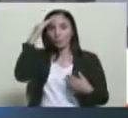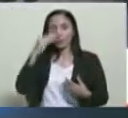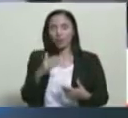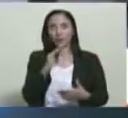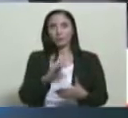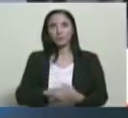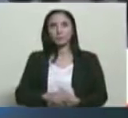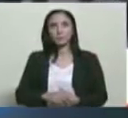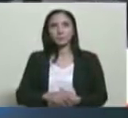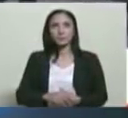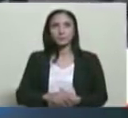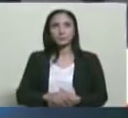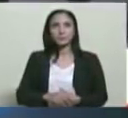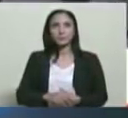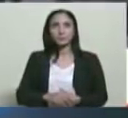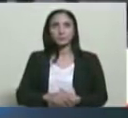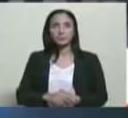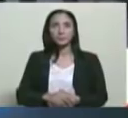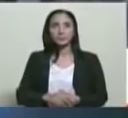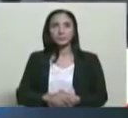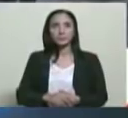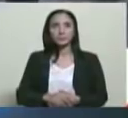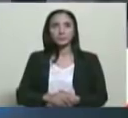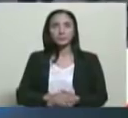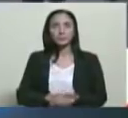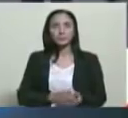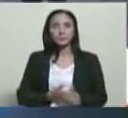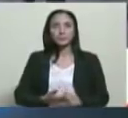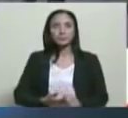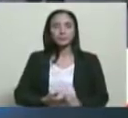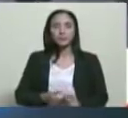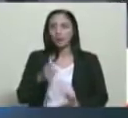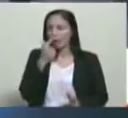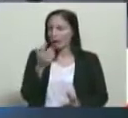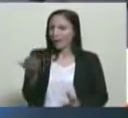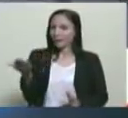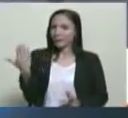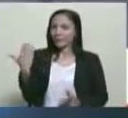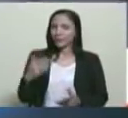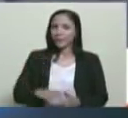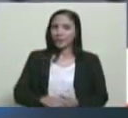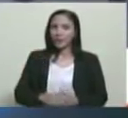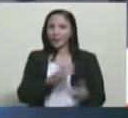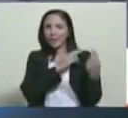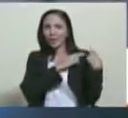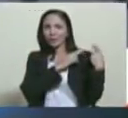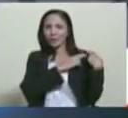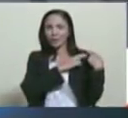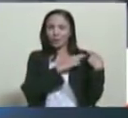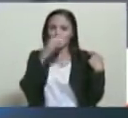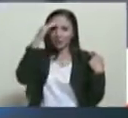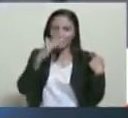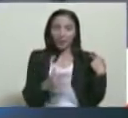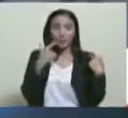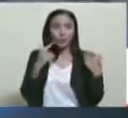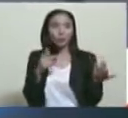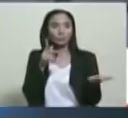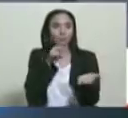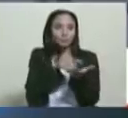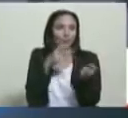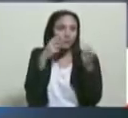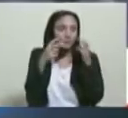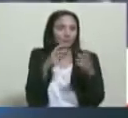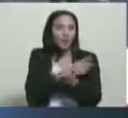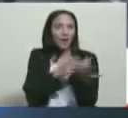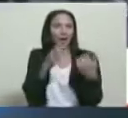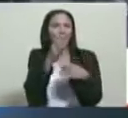allí algo que le sucedió ayer a Padrino. Fue a visitar a uno de los militares heridos